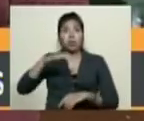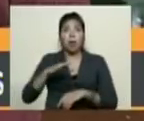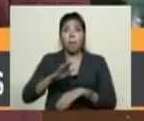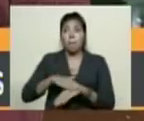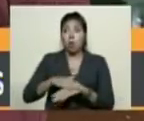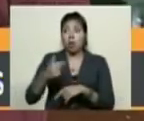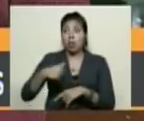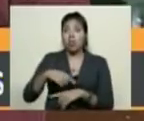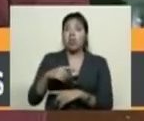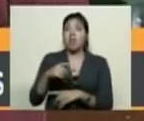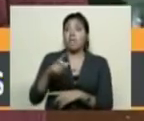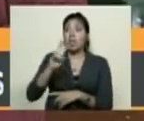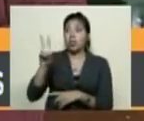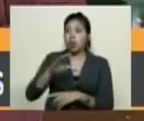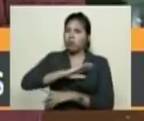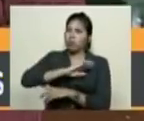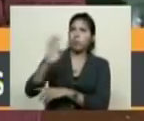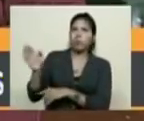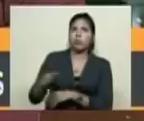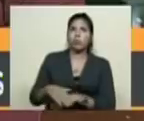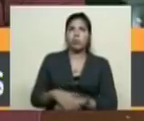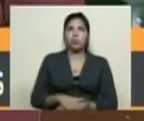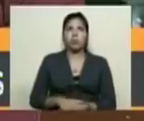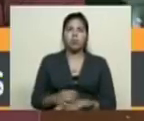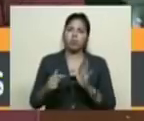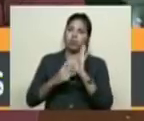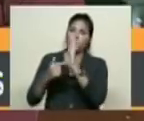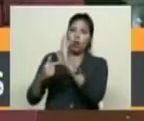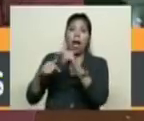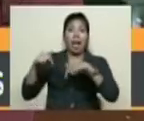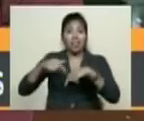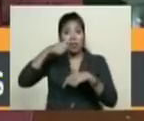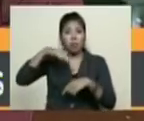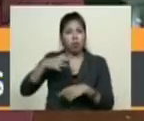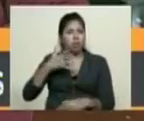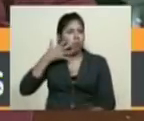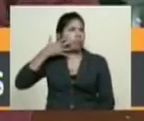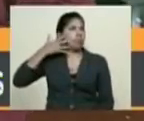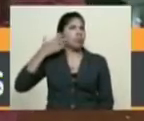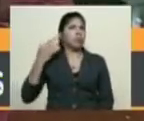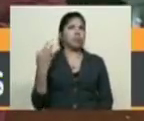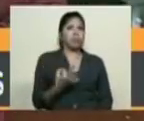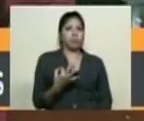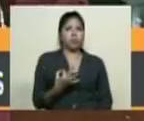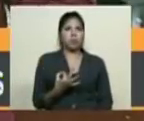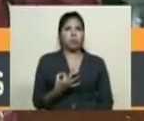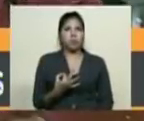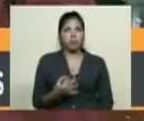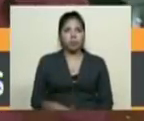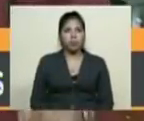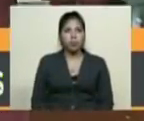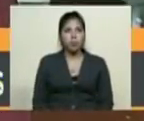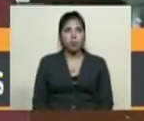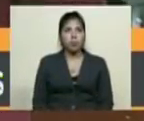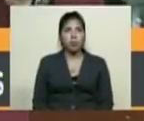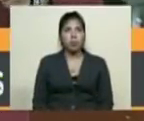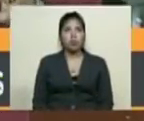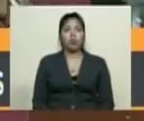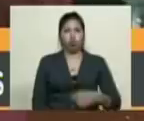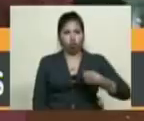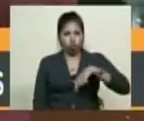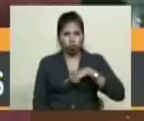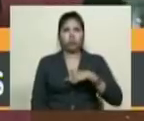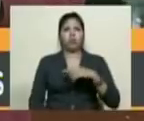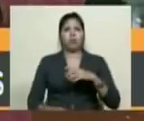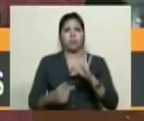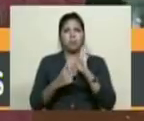lección. Ustedes verán. El pueblo de Venezuela es orgulloso de nuestra dignidad, nuestros sentimientos, y les va a dar una lección